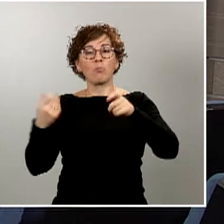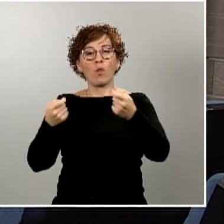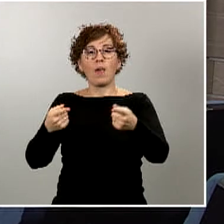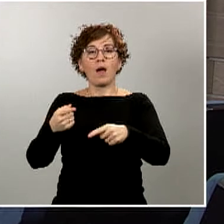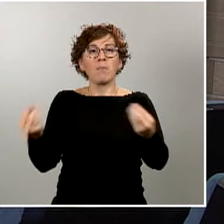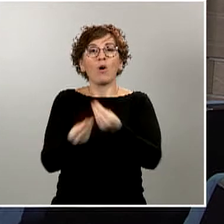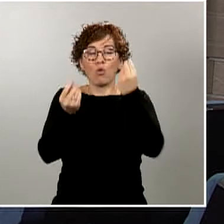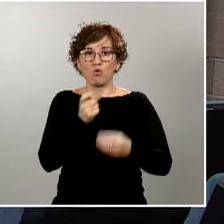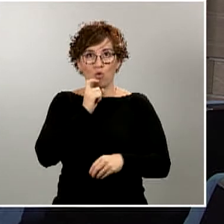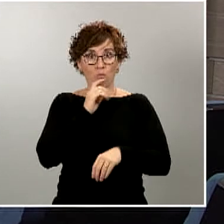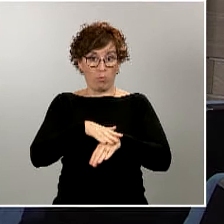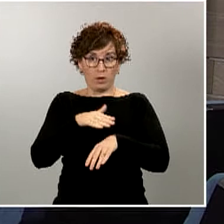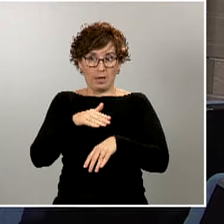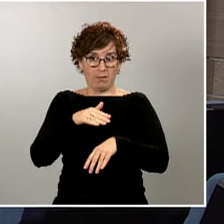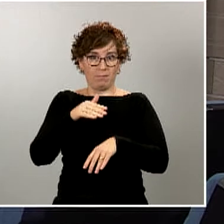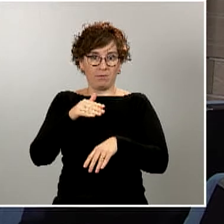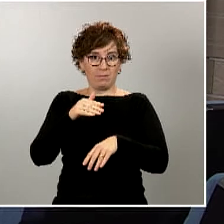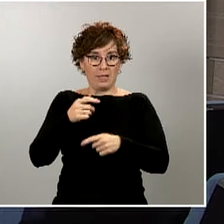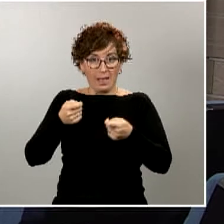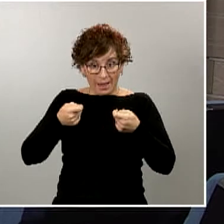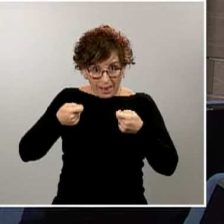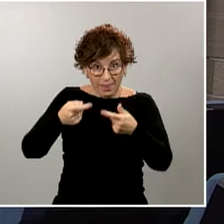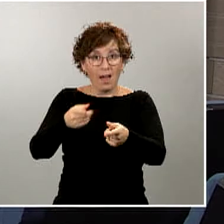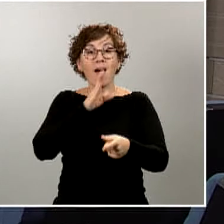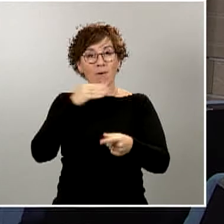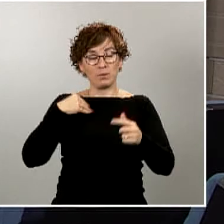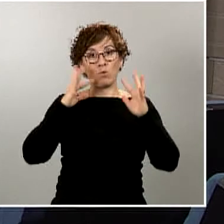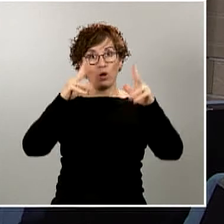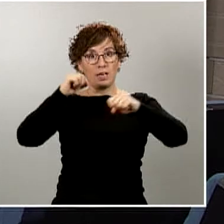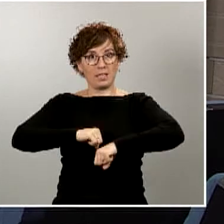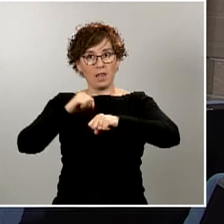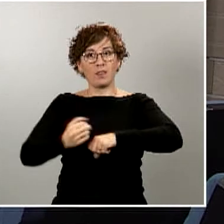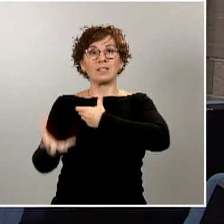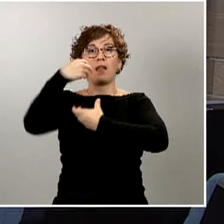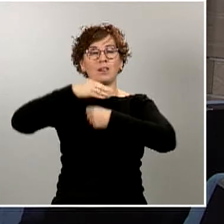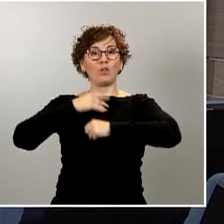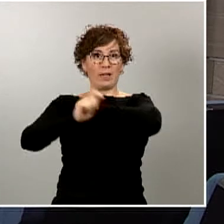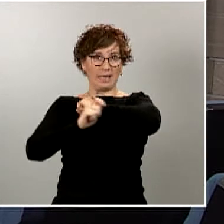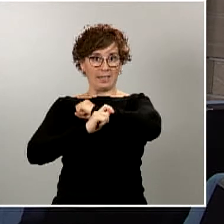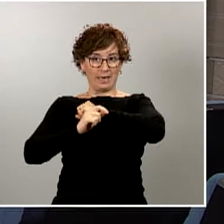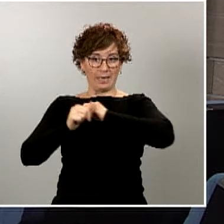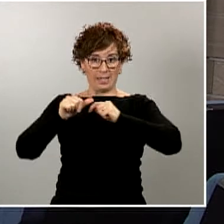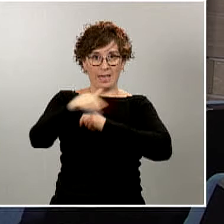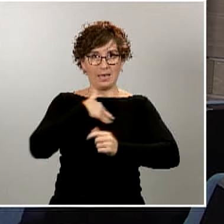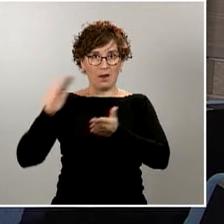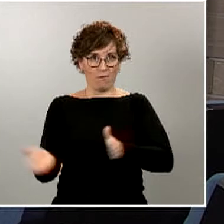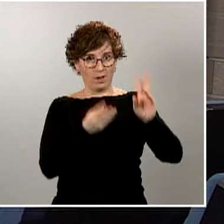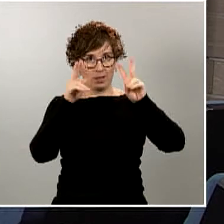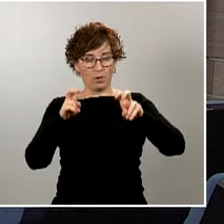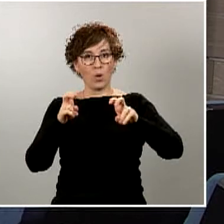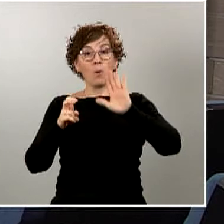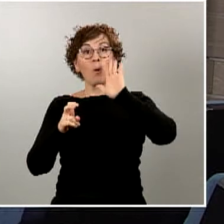que facilitarlos forma parte de la estrategia del Gobierno de desescalaje? Pero también sobre esta misma cuestión, pregunta el